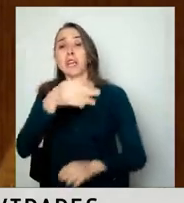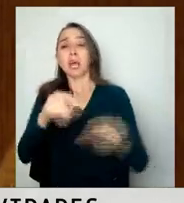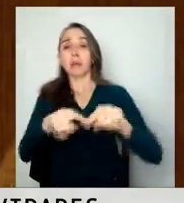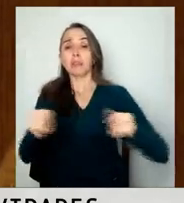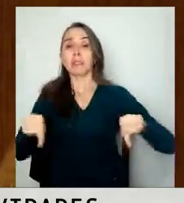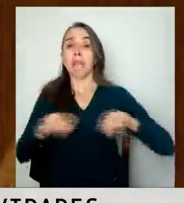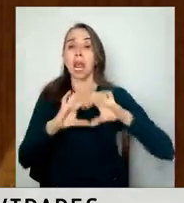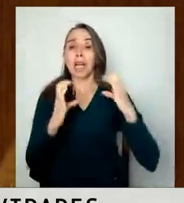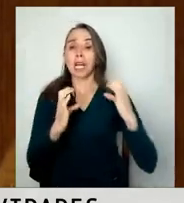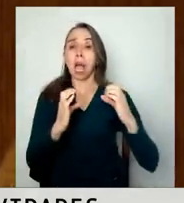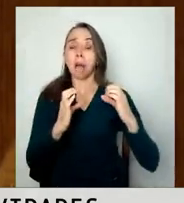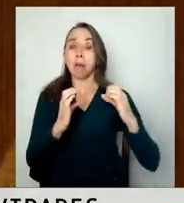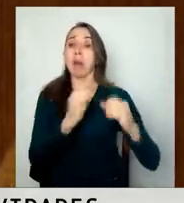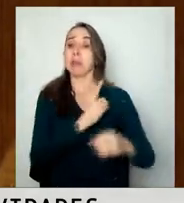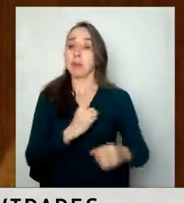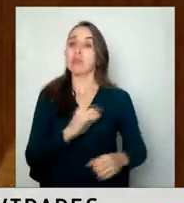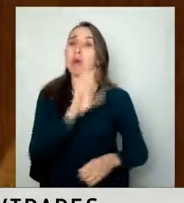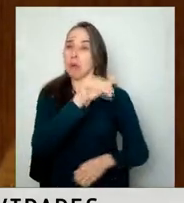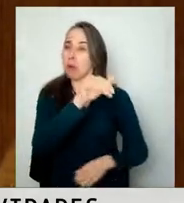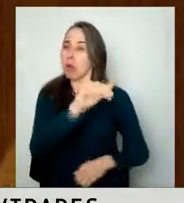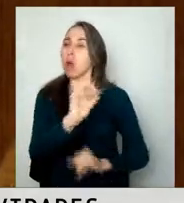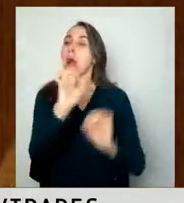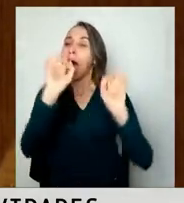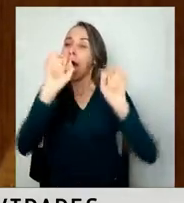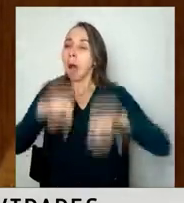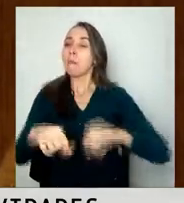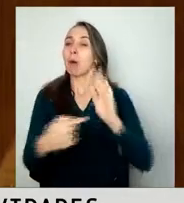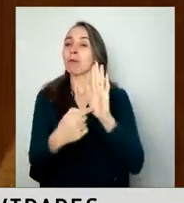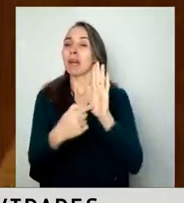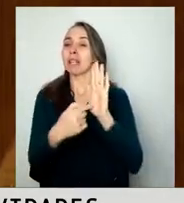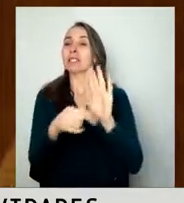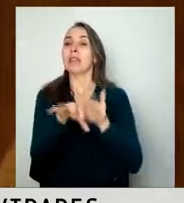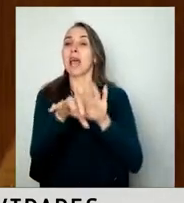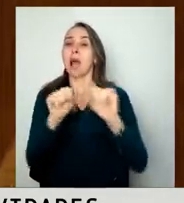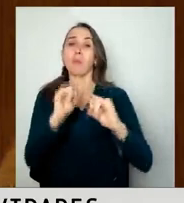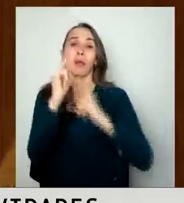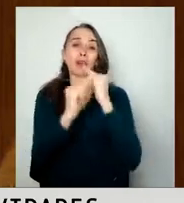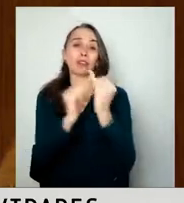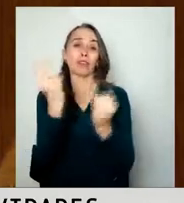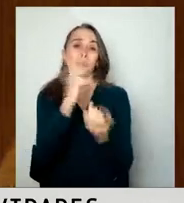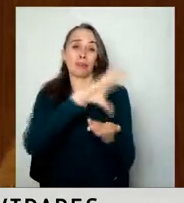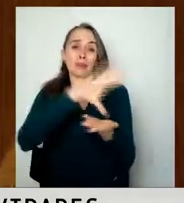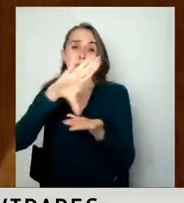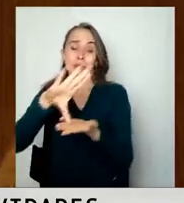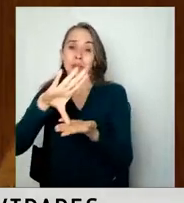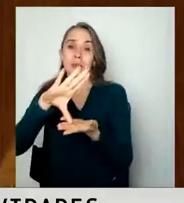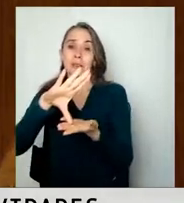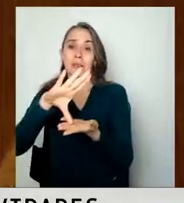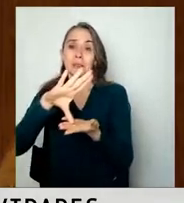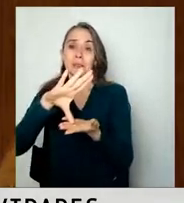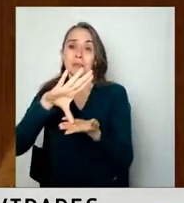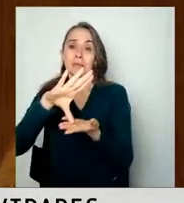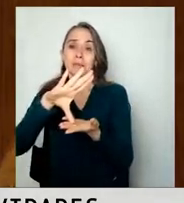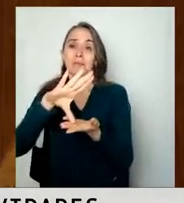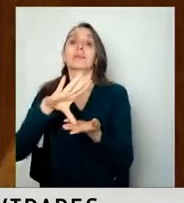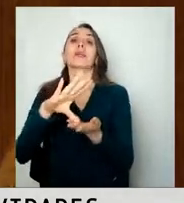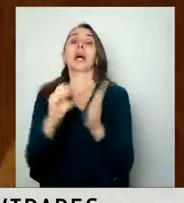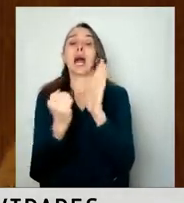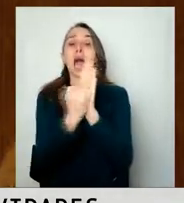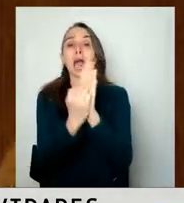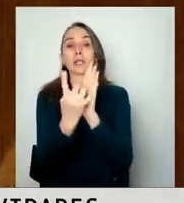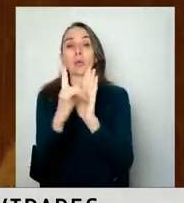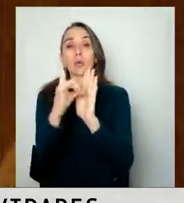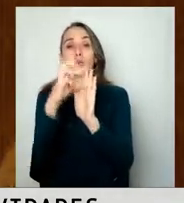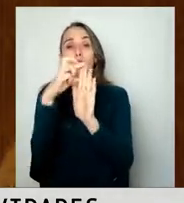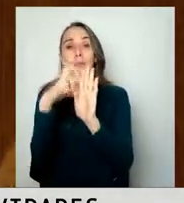a probar dicho instrumento para lo cual propone adoptar el artículo único del proyecto de